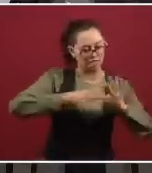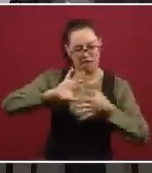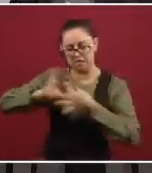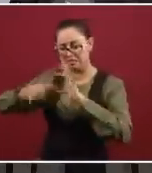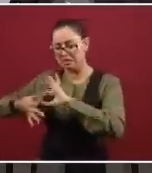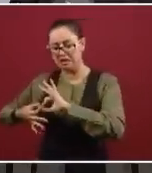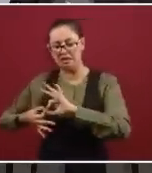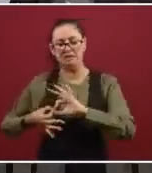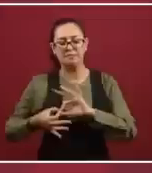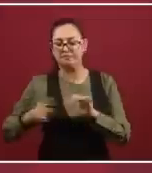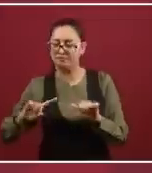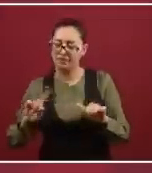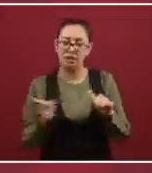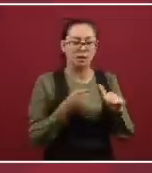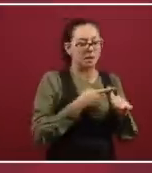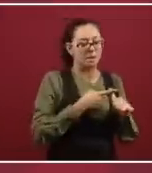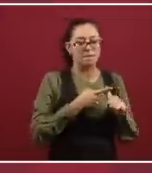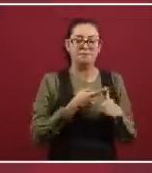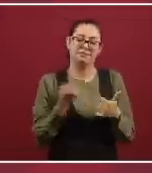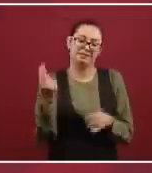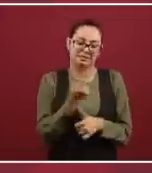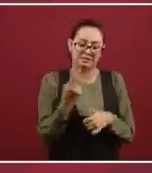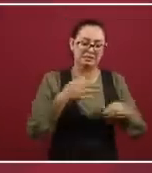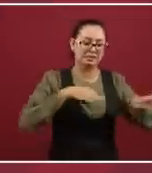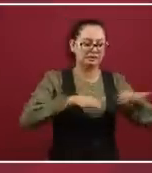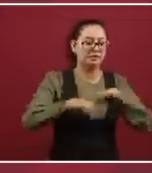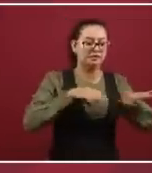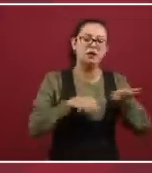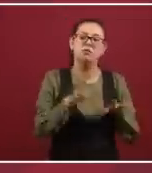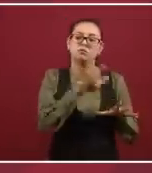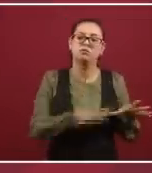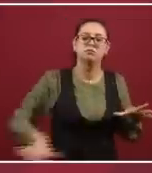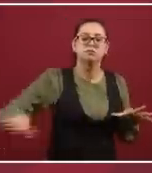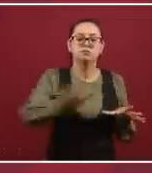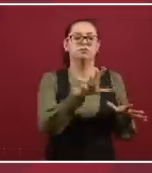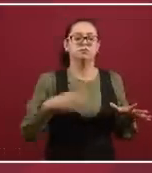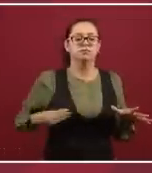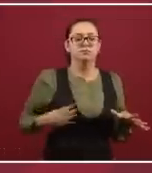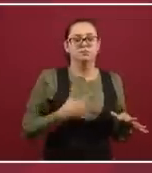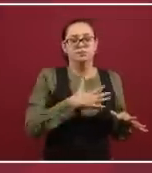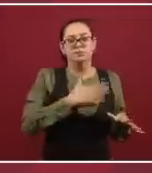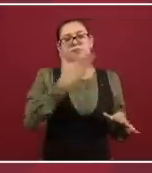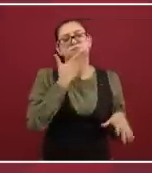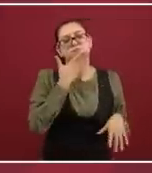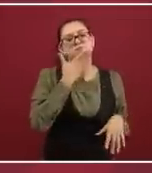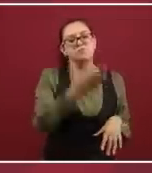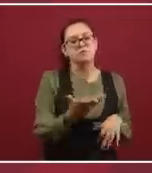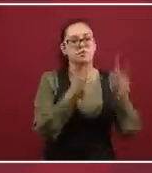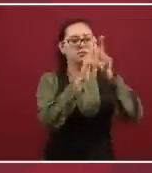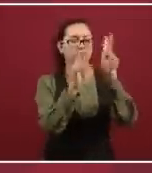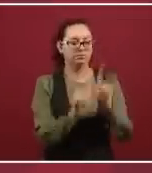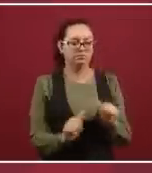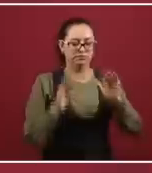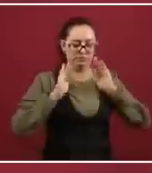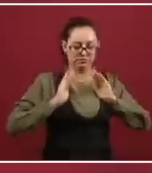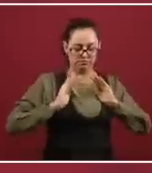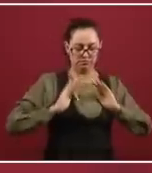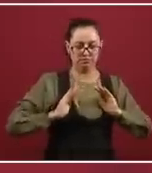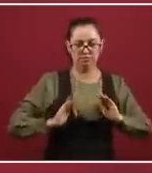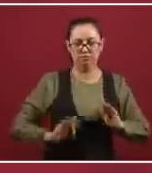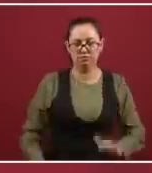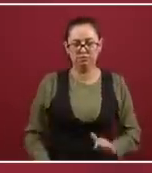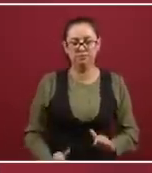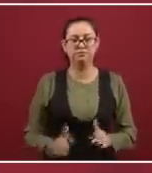principal es que haya trabajo, que haya bienestar. La paz y la tranquilidad son frutos de